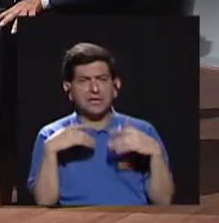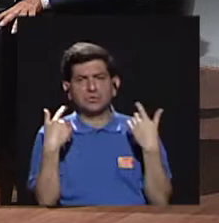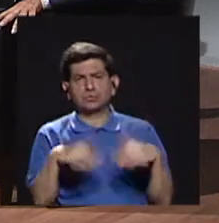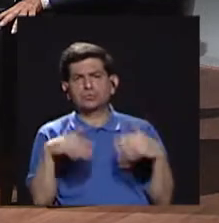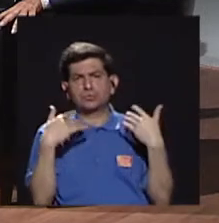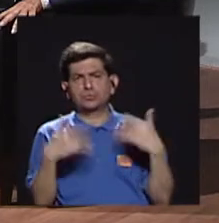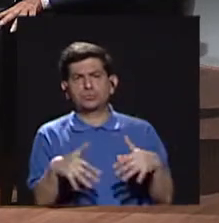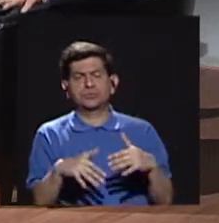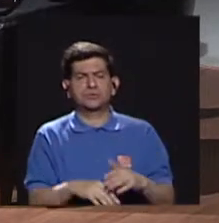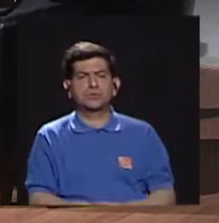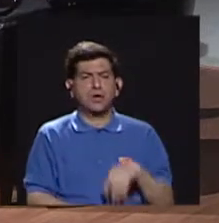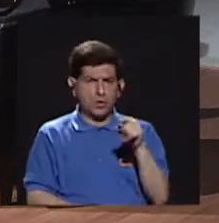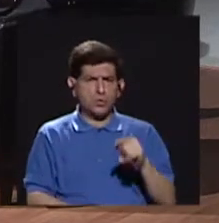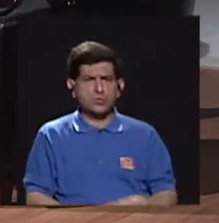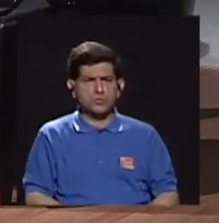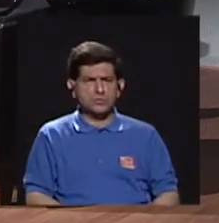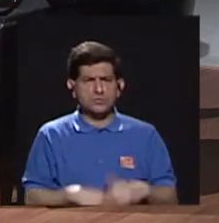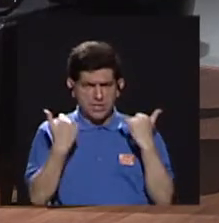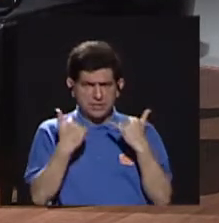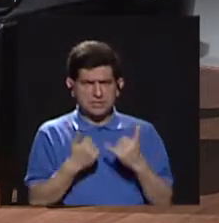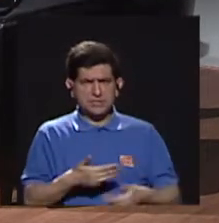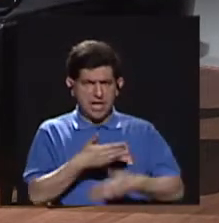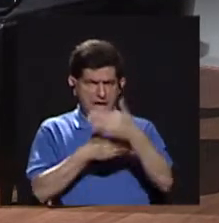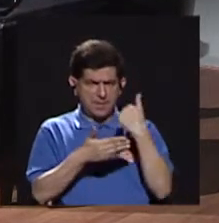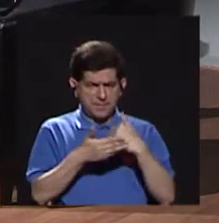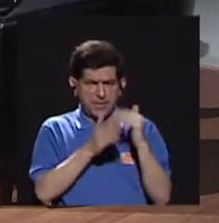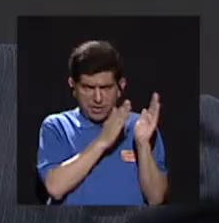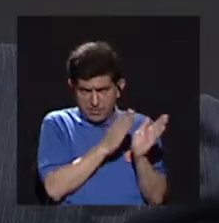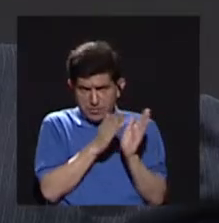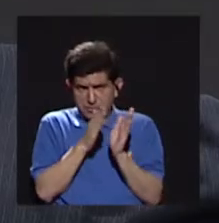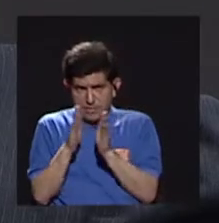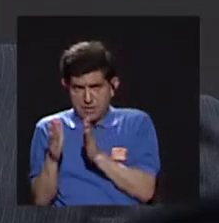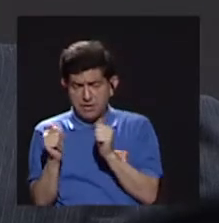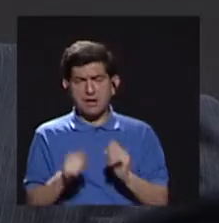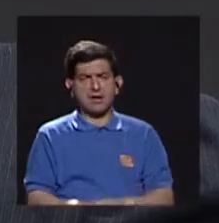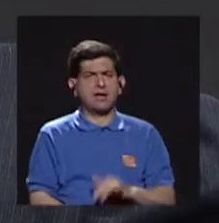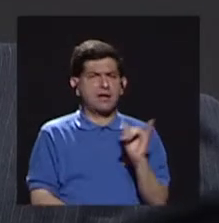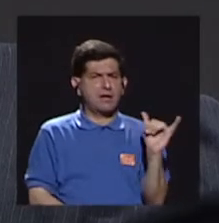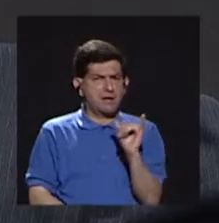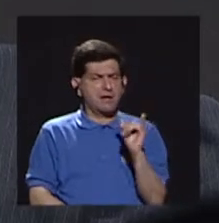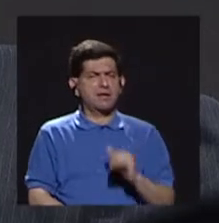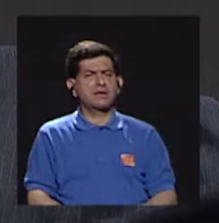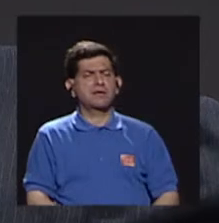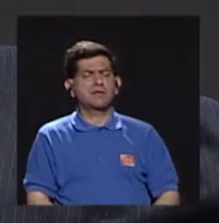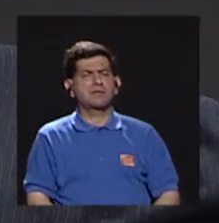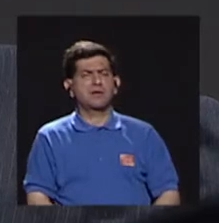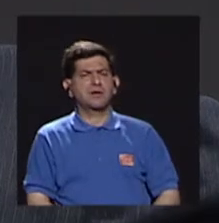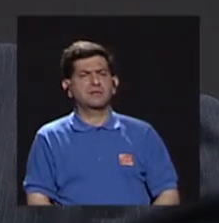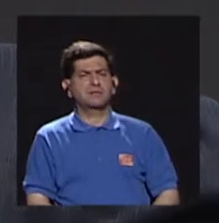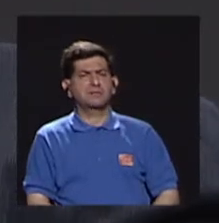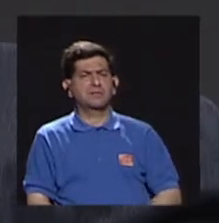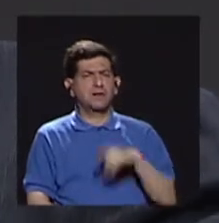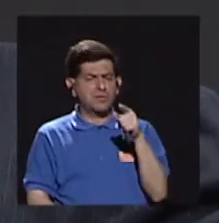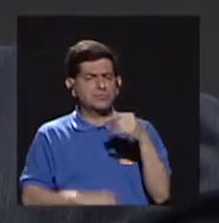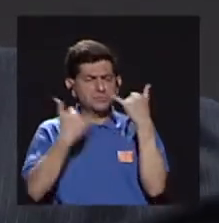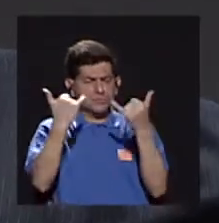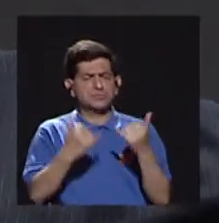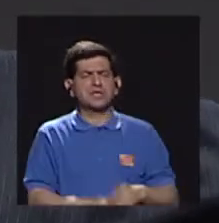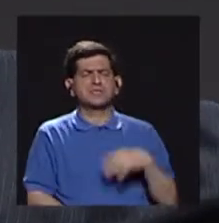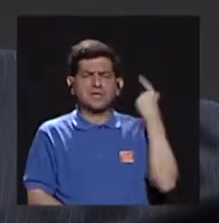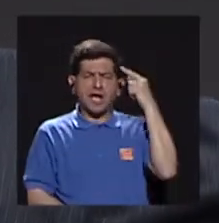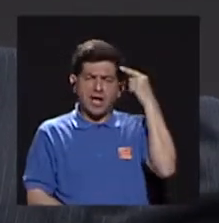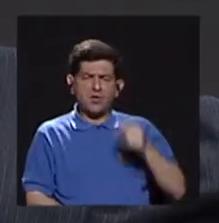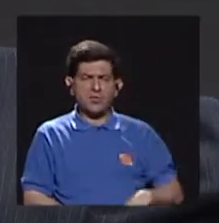ustedes está está tomando las previsiones y se está posicionando y está derrumbando su